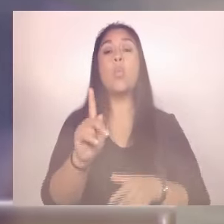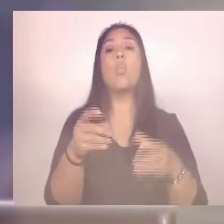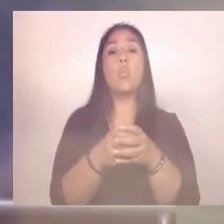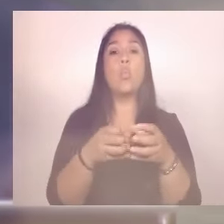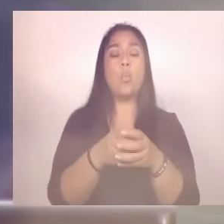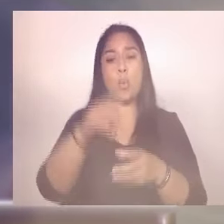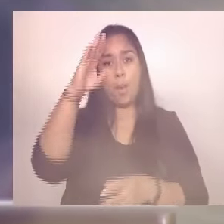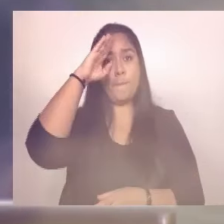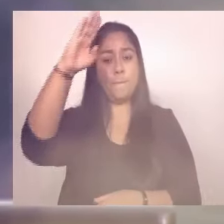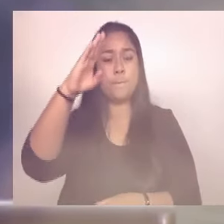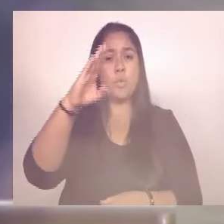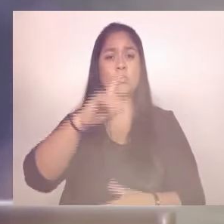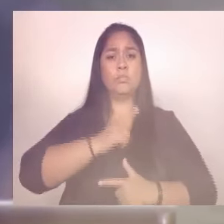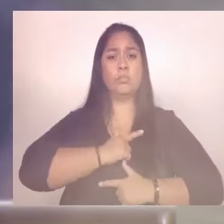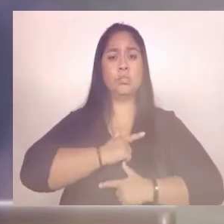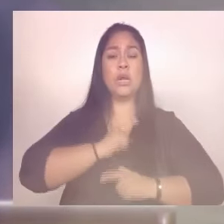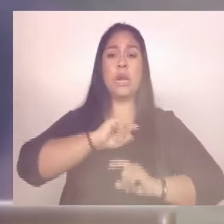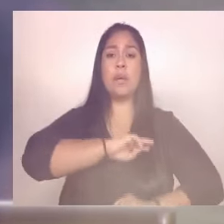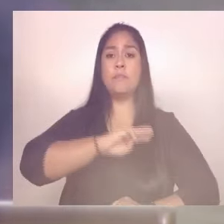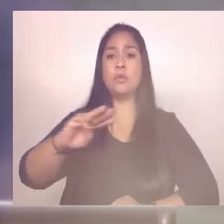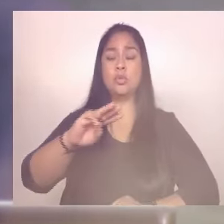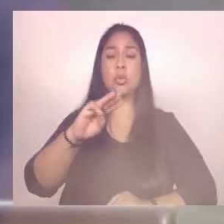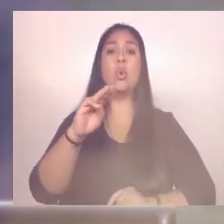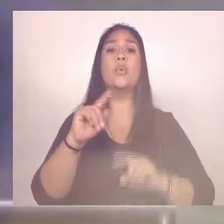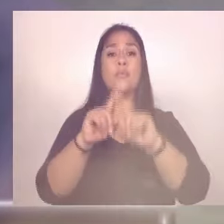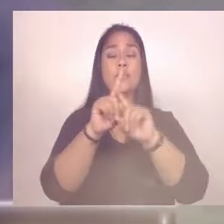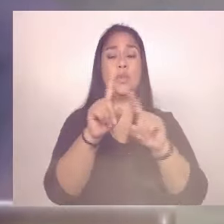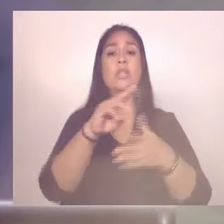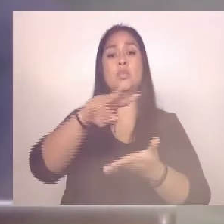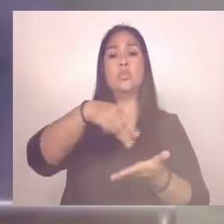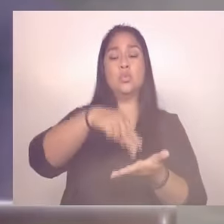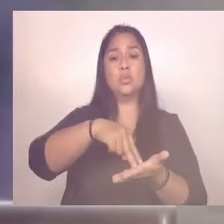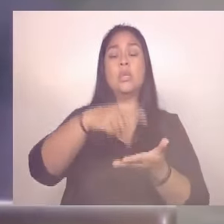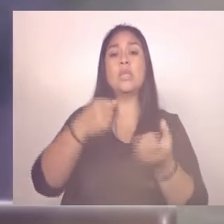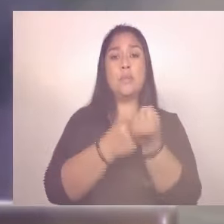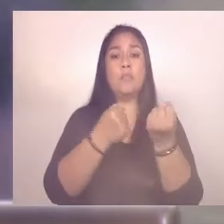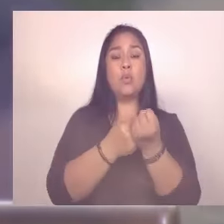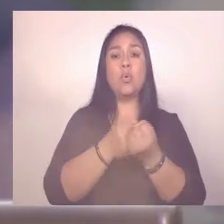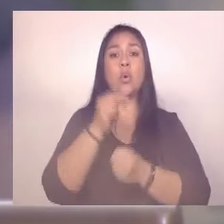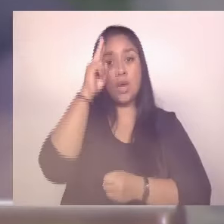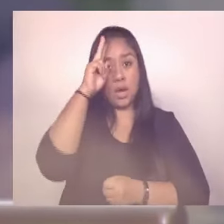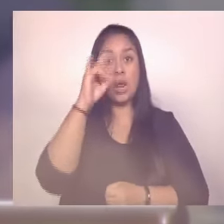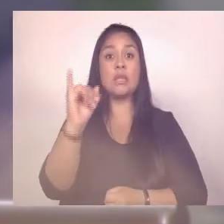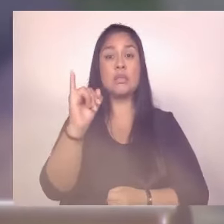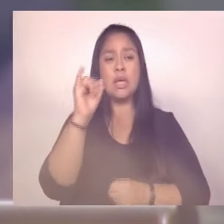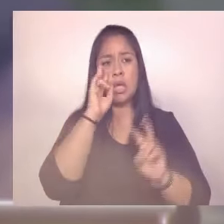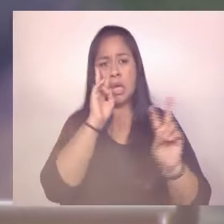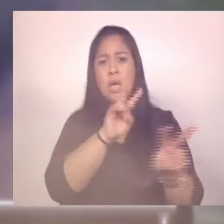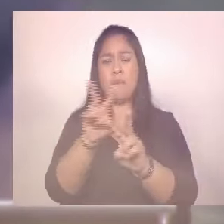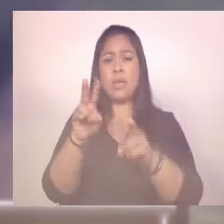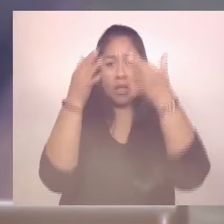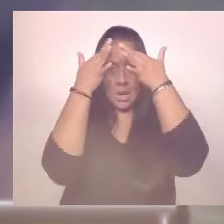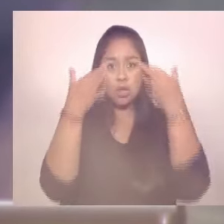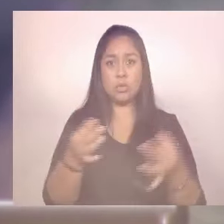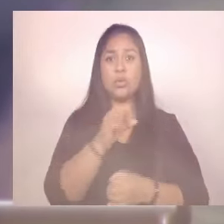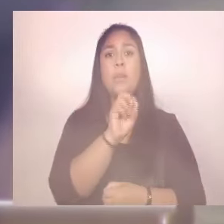un contingente de policía militar en la misión multinacional de apoyo a la seguridad en Haití, en virtud de la